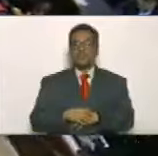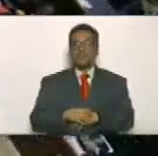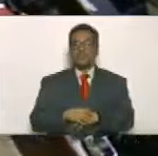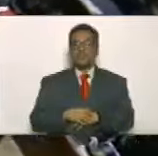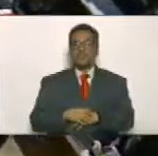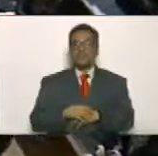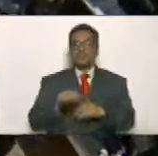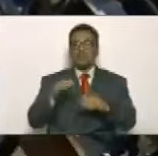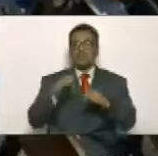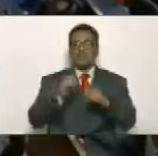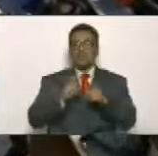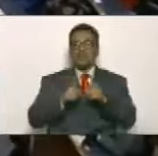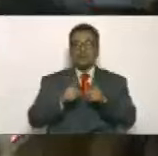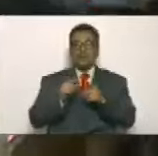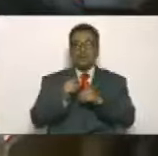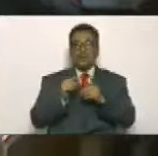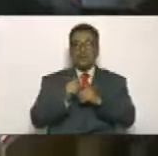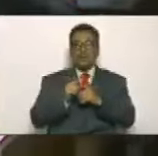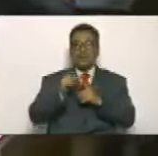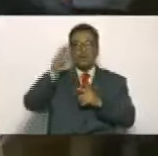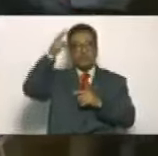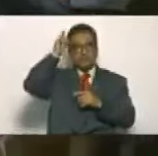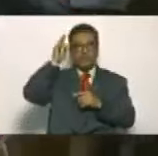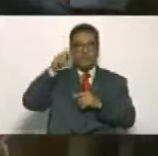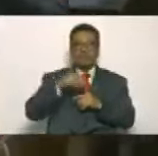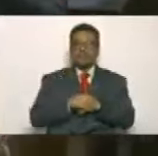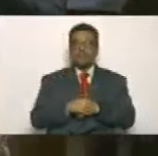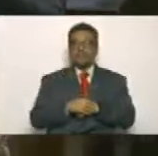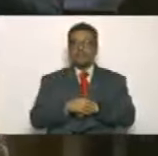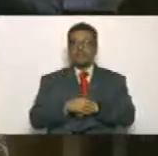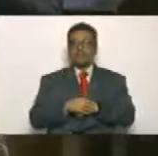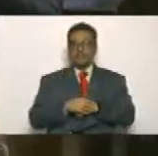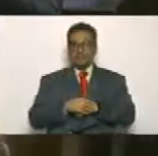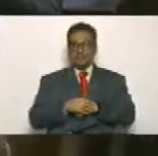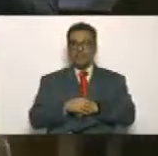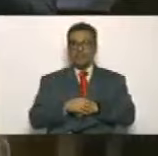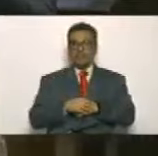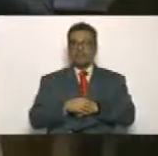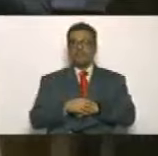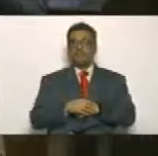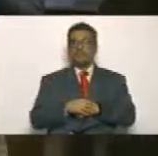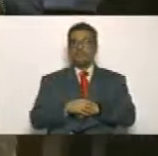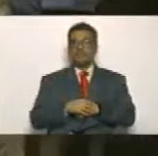Asha has pata y homoy. Hapa patana y que matzamoy.